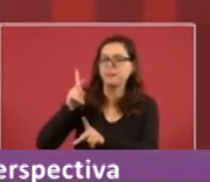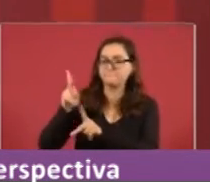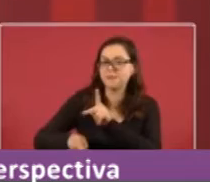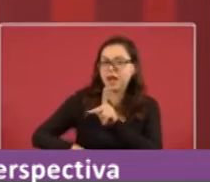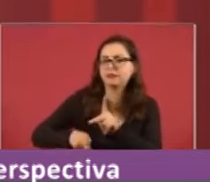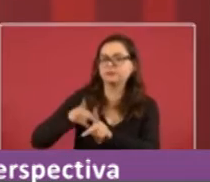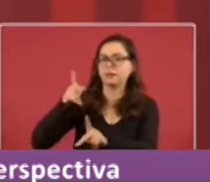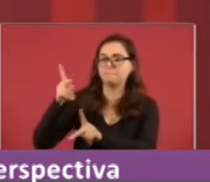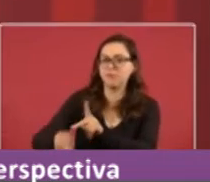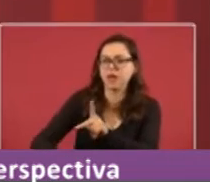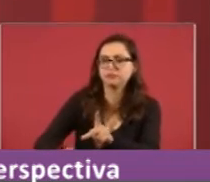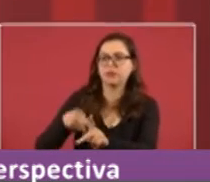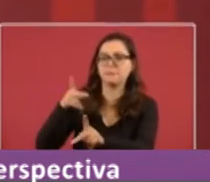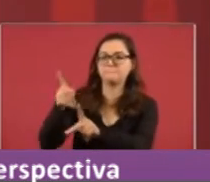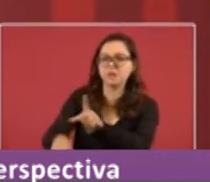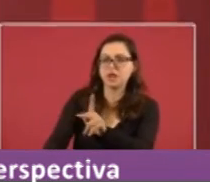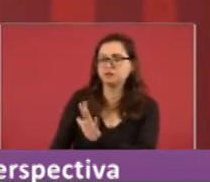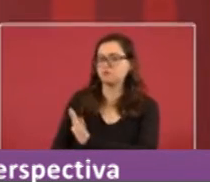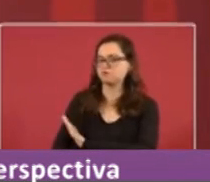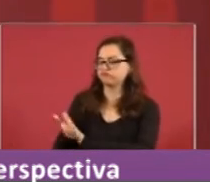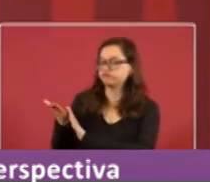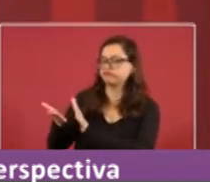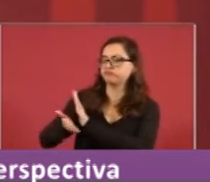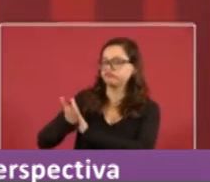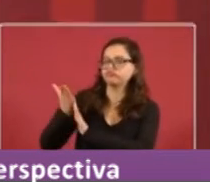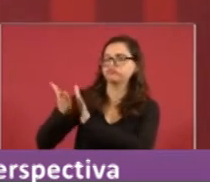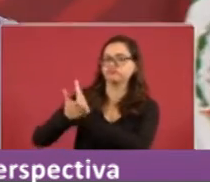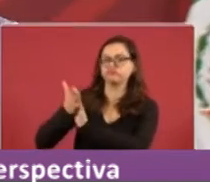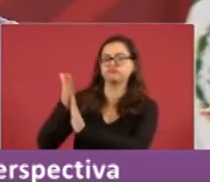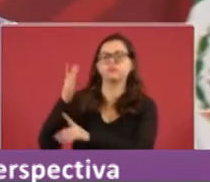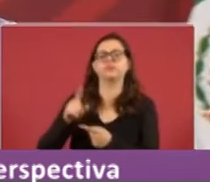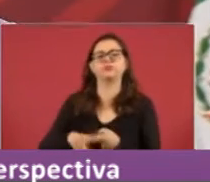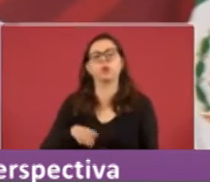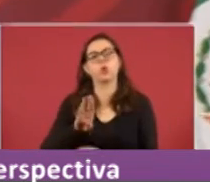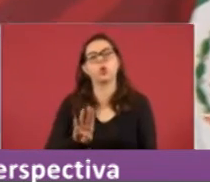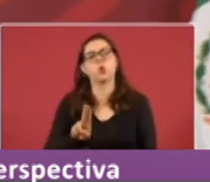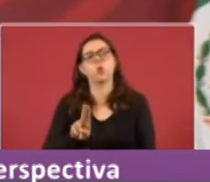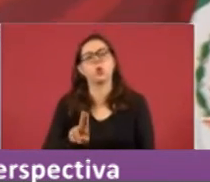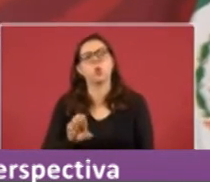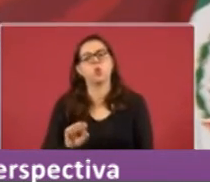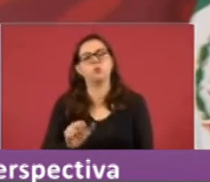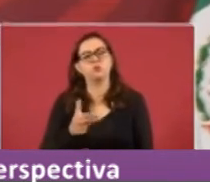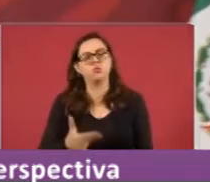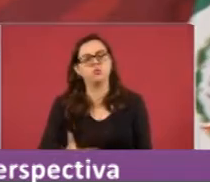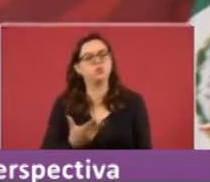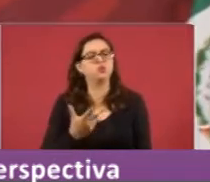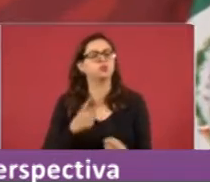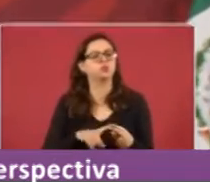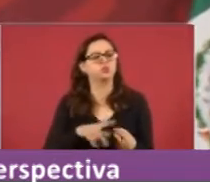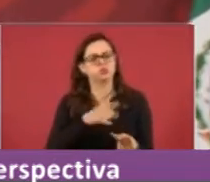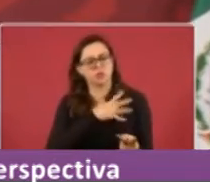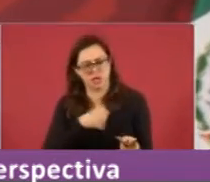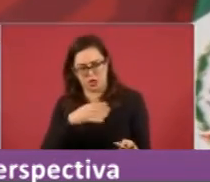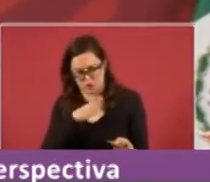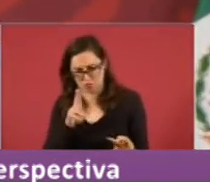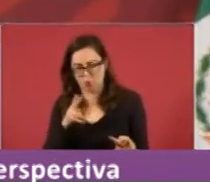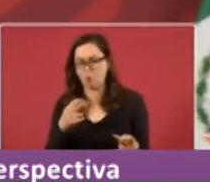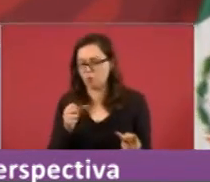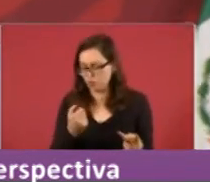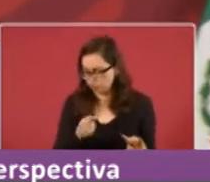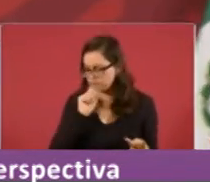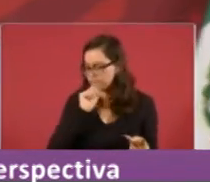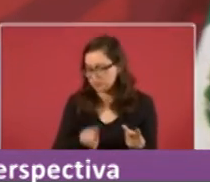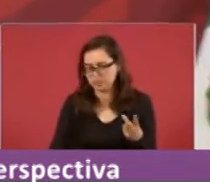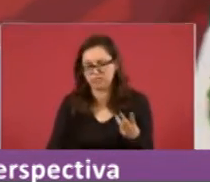Manuel López Obrador destacó que se coincidió en la visión estadounidense de consolidar la región de América del Norte, aunque México planteó la necesidad de involucrar